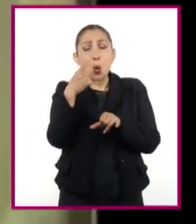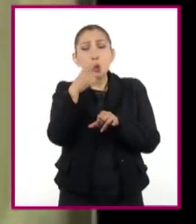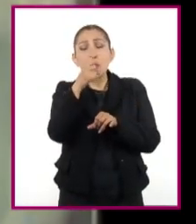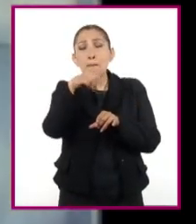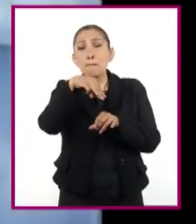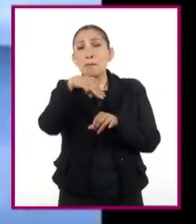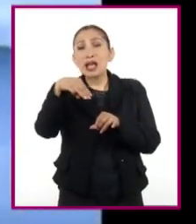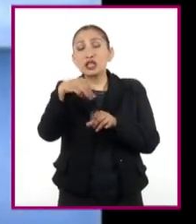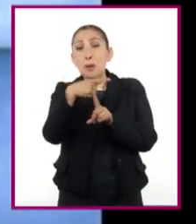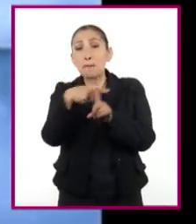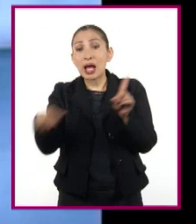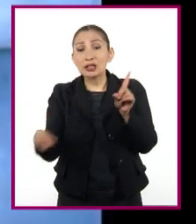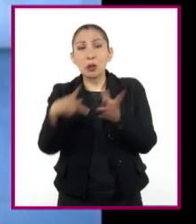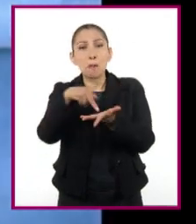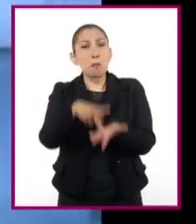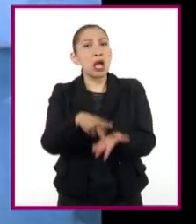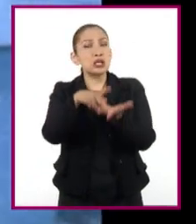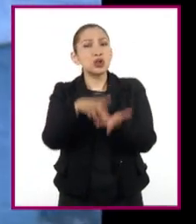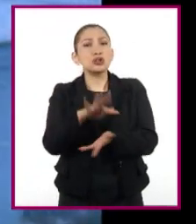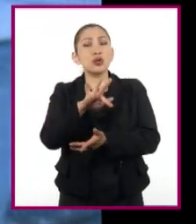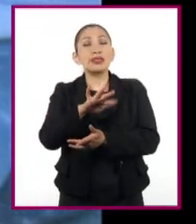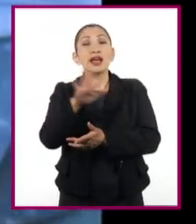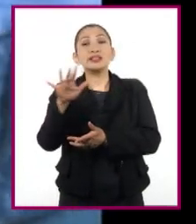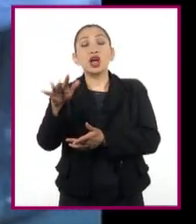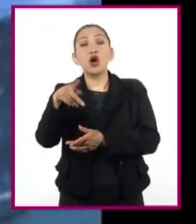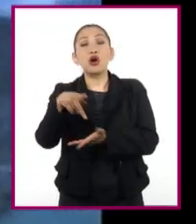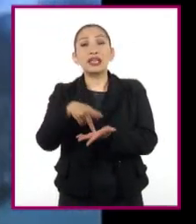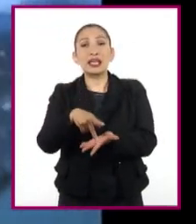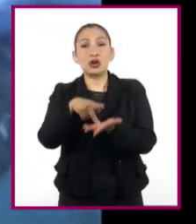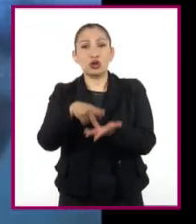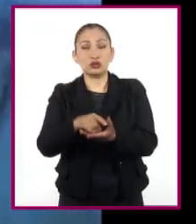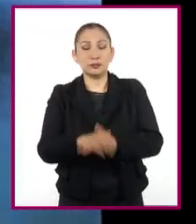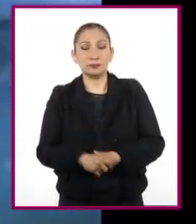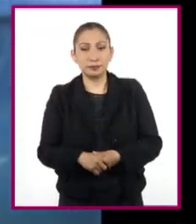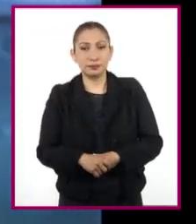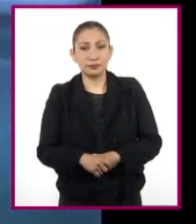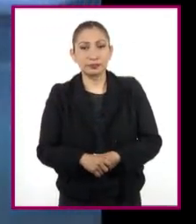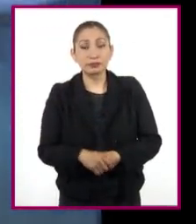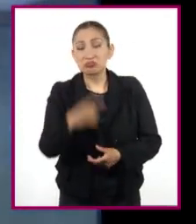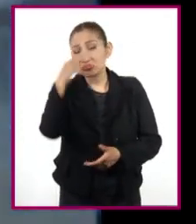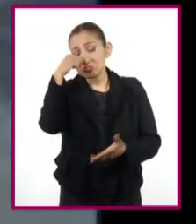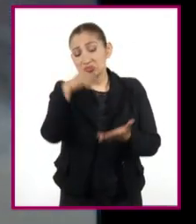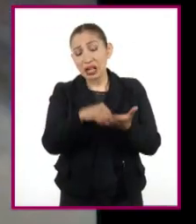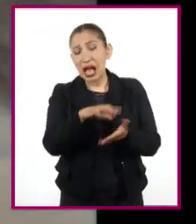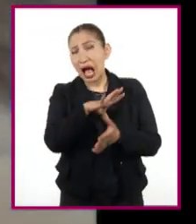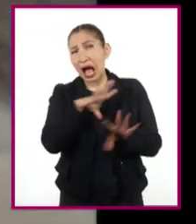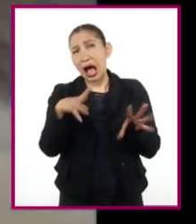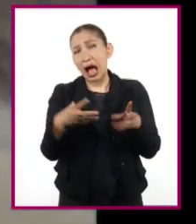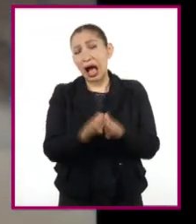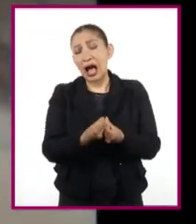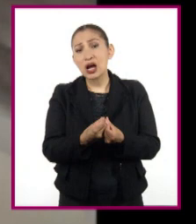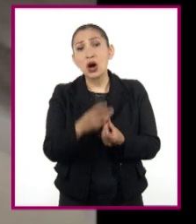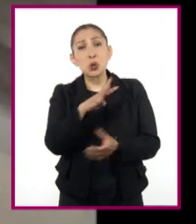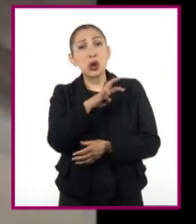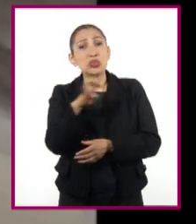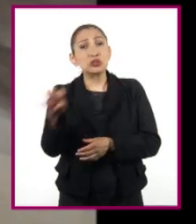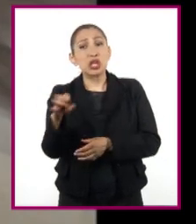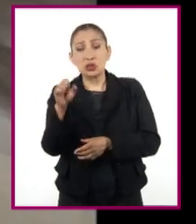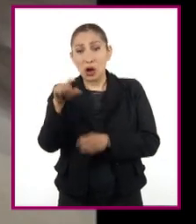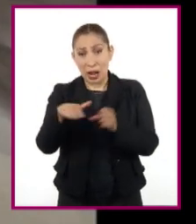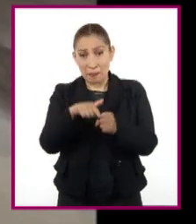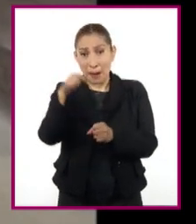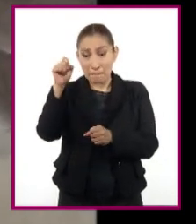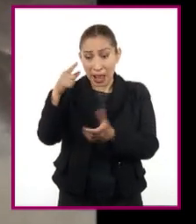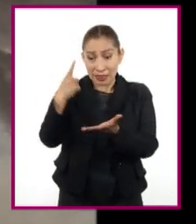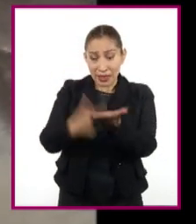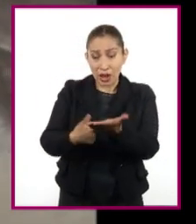de longitud y un peso máximo de 55 kilogramos. Se calcula que existen menos de 400 vaquitas